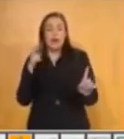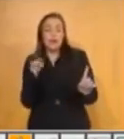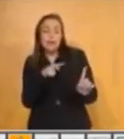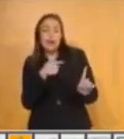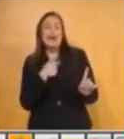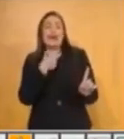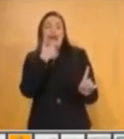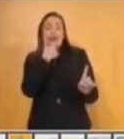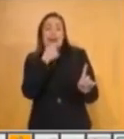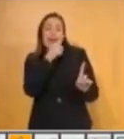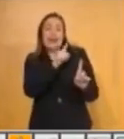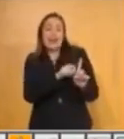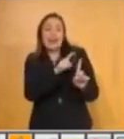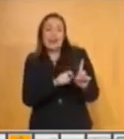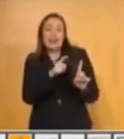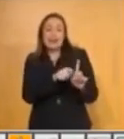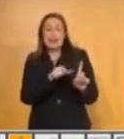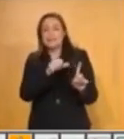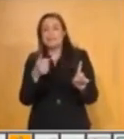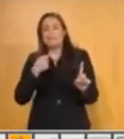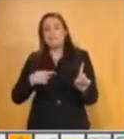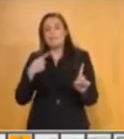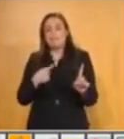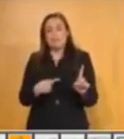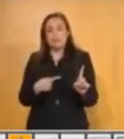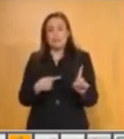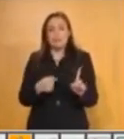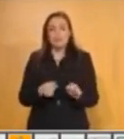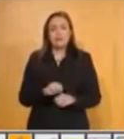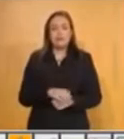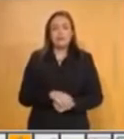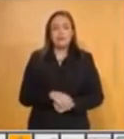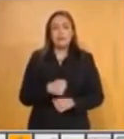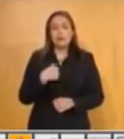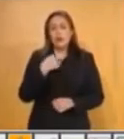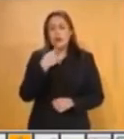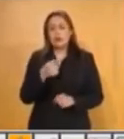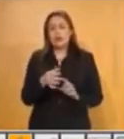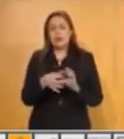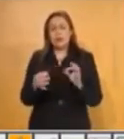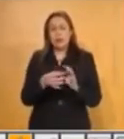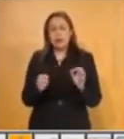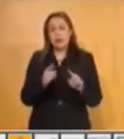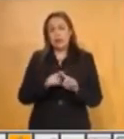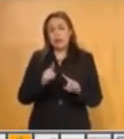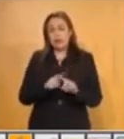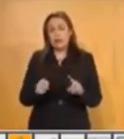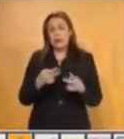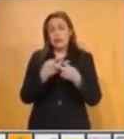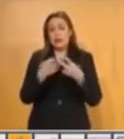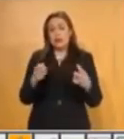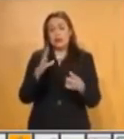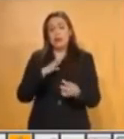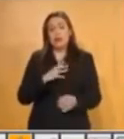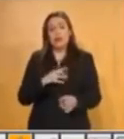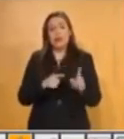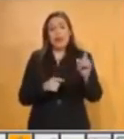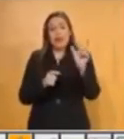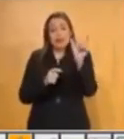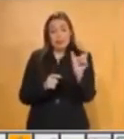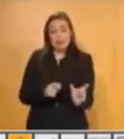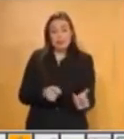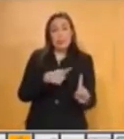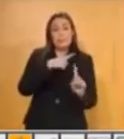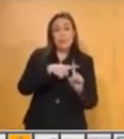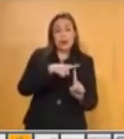decimos burlón. Entonces, ahorita hablaba acerca de la clasificación entre los adjetivos que pueden resultar